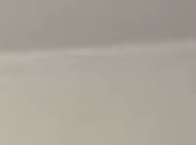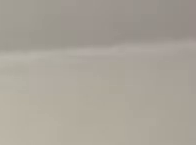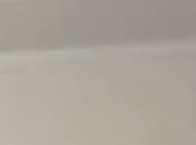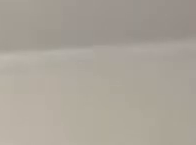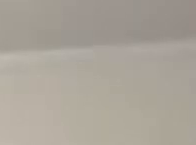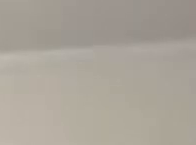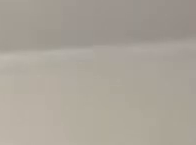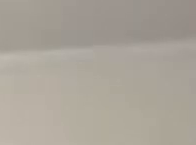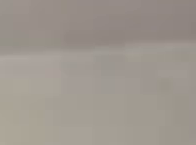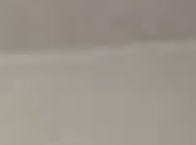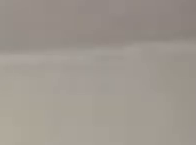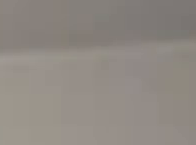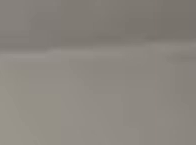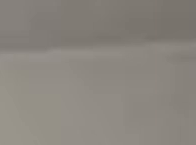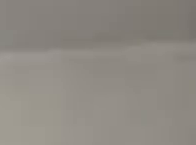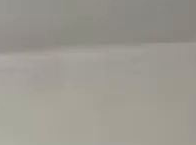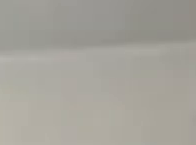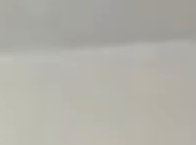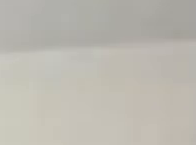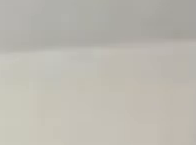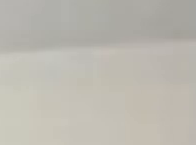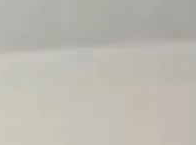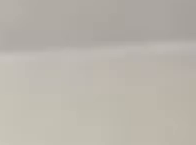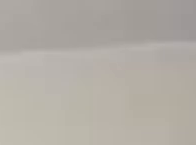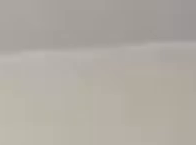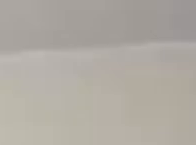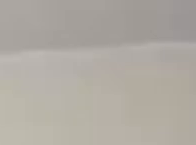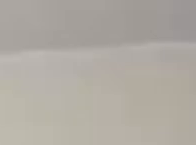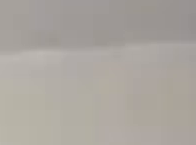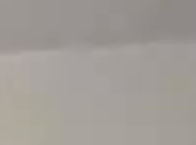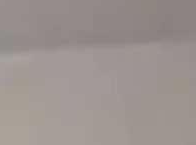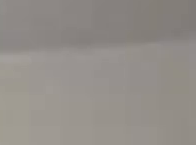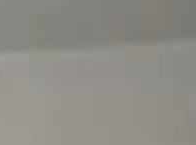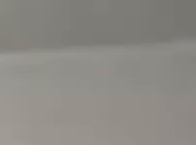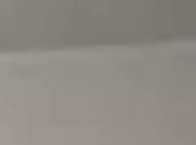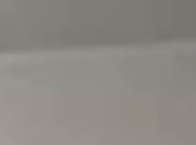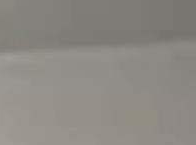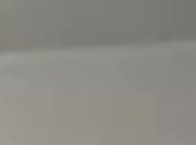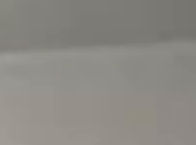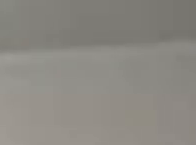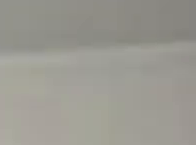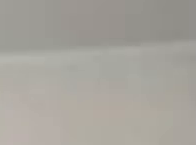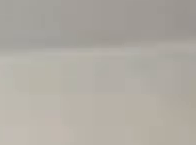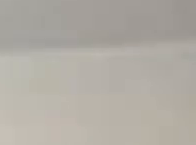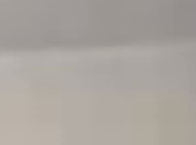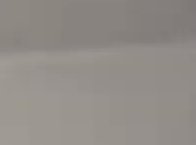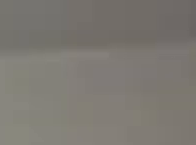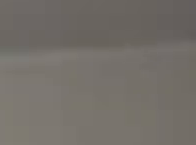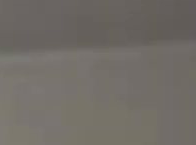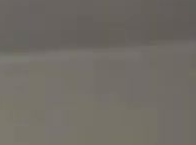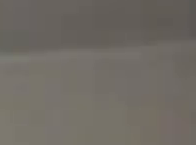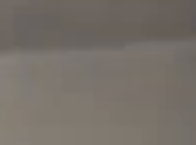Sí, ¿No el era 7 de julio 13? corresponde la prueba. ¿Perdón? 13 de julio. 13 El de 13. julio. Sí. Perfecto, lo voy a apuntar